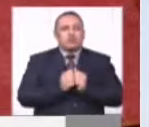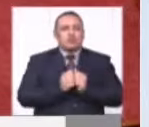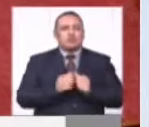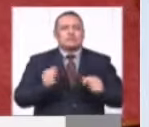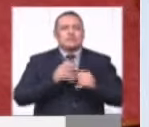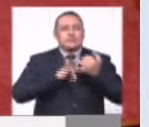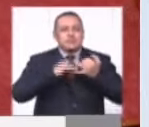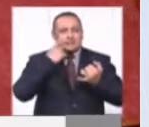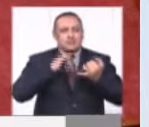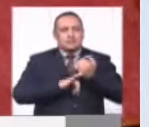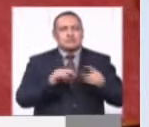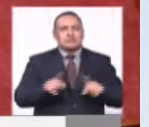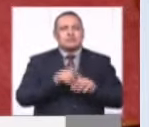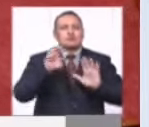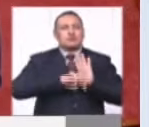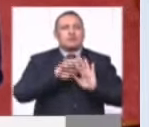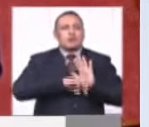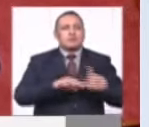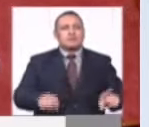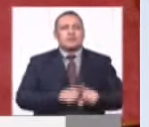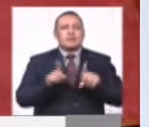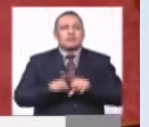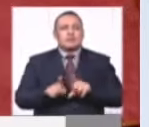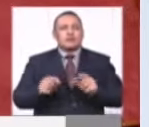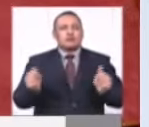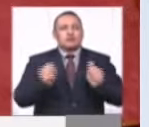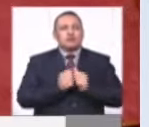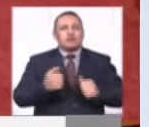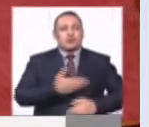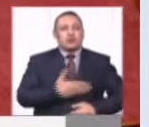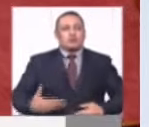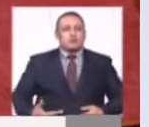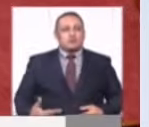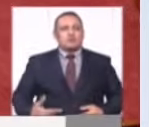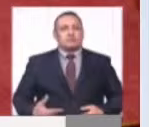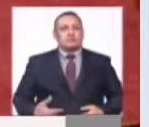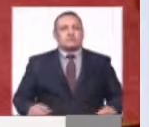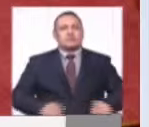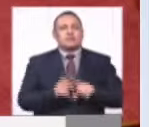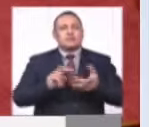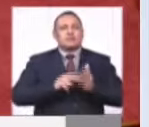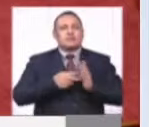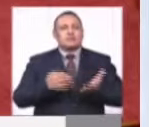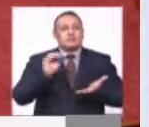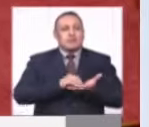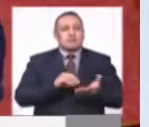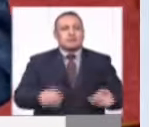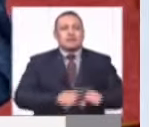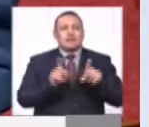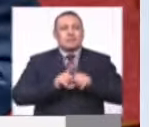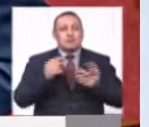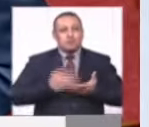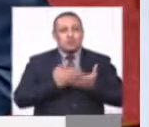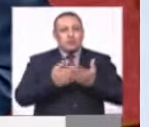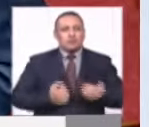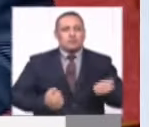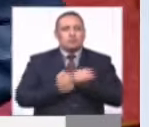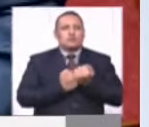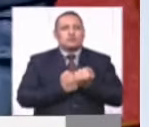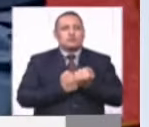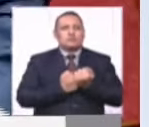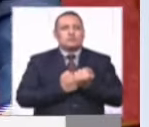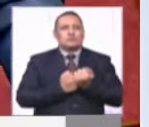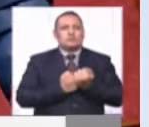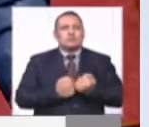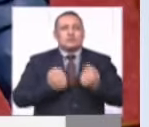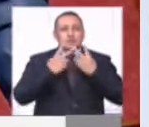del SIS y de nuestros programas el Estado. Y lo que es más, hemos incluso impulsado